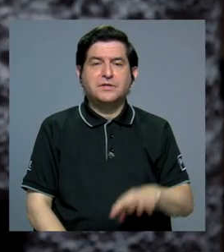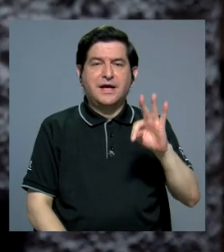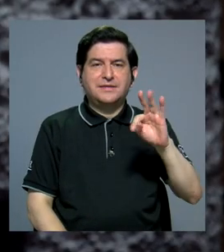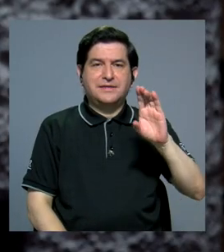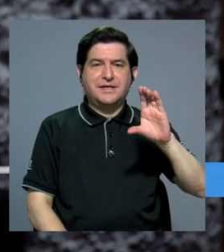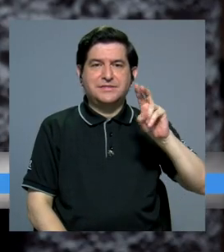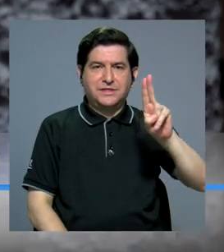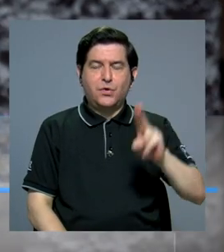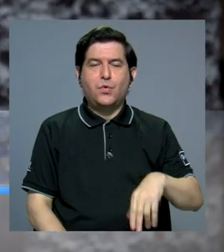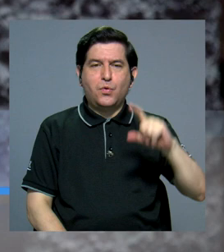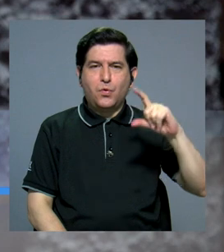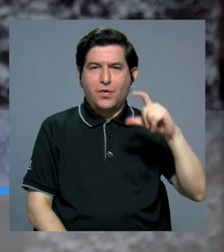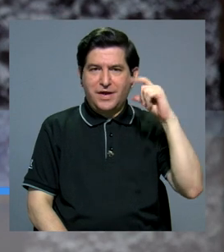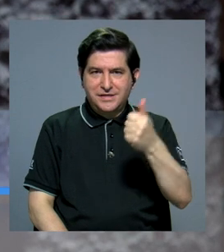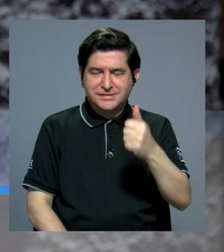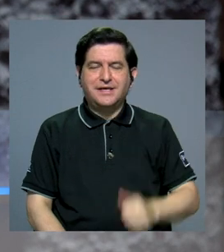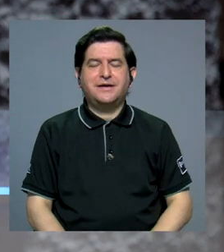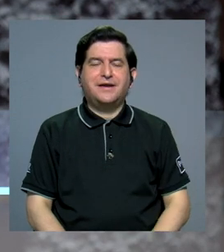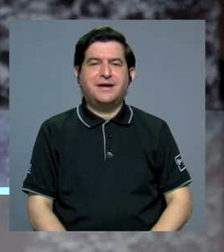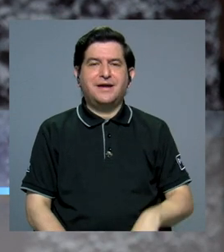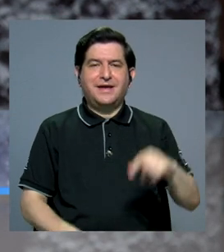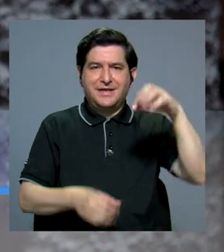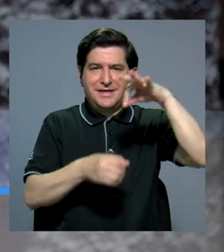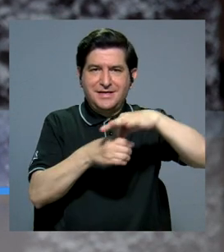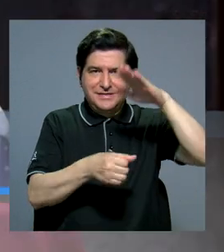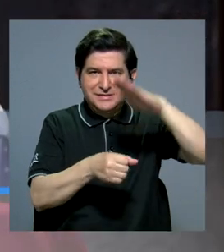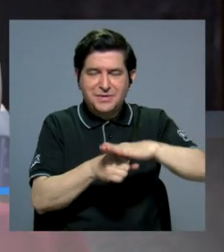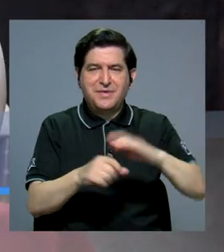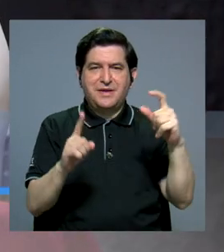encontrar el TCU a través de Instagram bajo el usuario